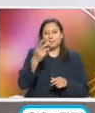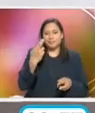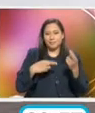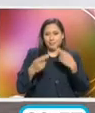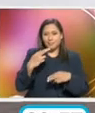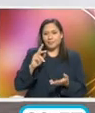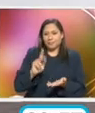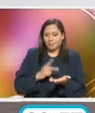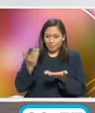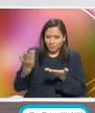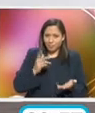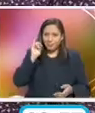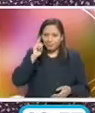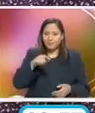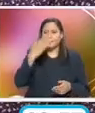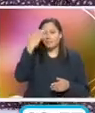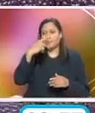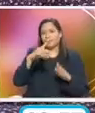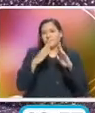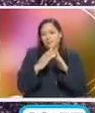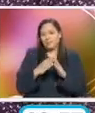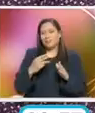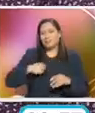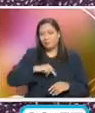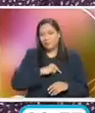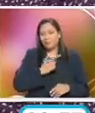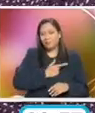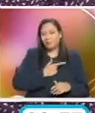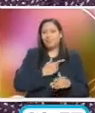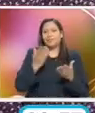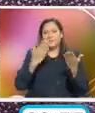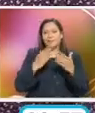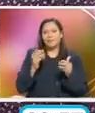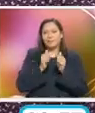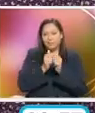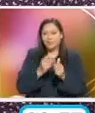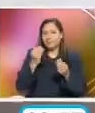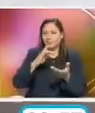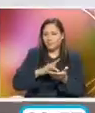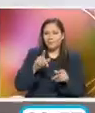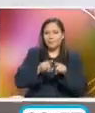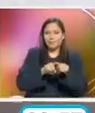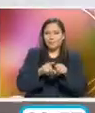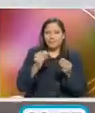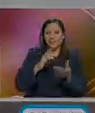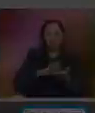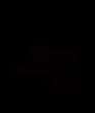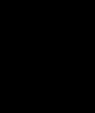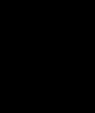invitación. regreses. Sabes que es tu casa y nos da Muchísimas muchísimo gusto compartir estos éxitos contigo. Muchísimas gracias. Hermano, muchísimas gracias. No, hombre, muchas gracias a ti.